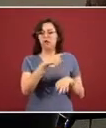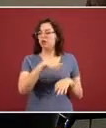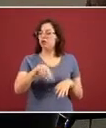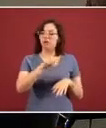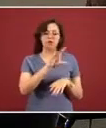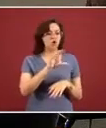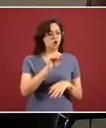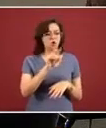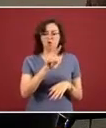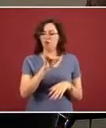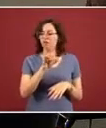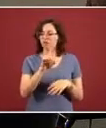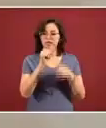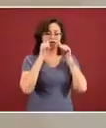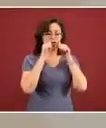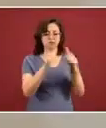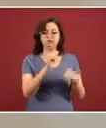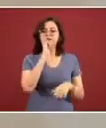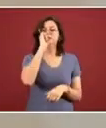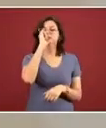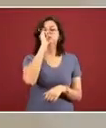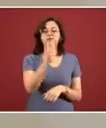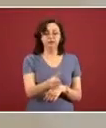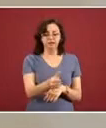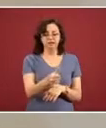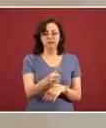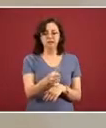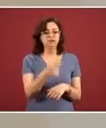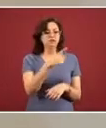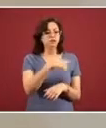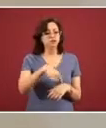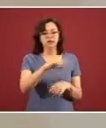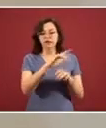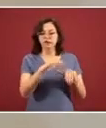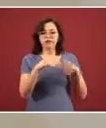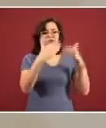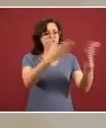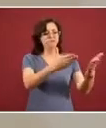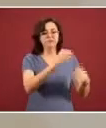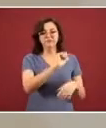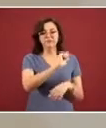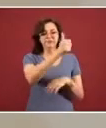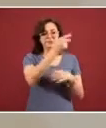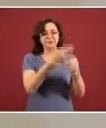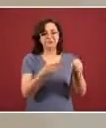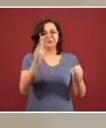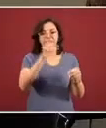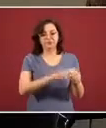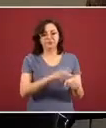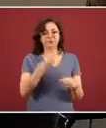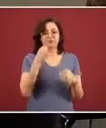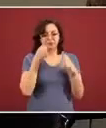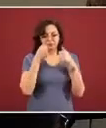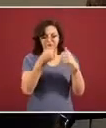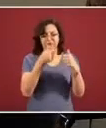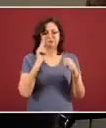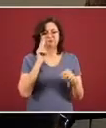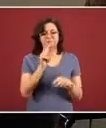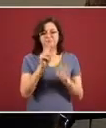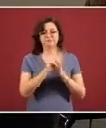COVID, que está fuera de las áreas de atención de pacientes COVID. Los invito a verlo.